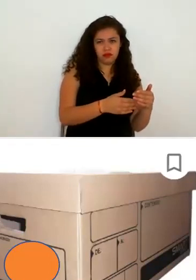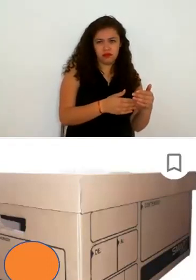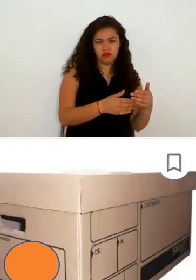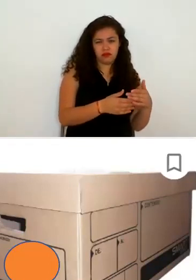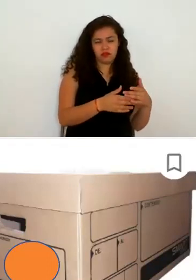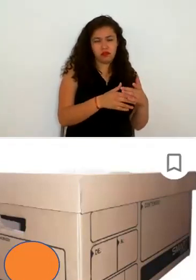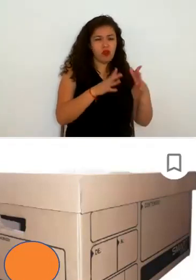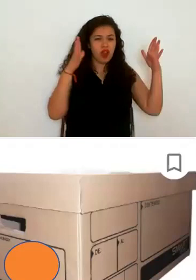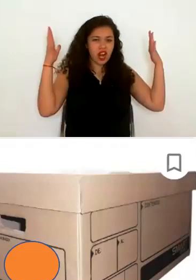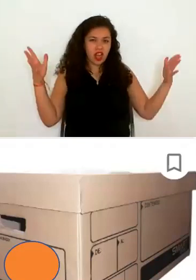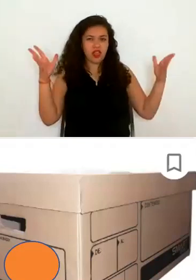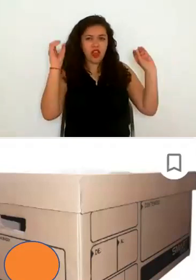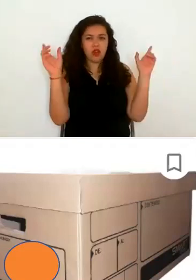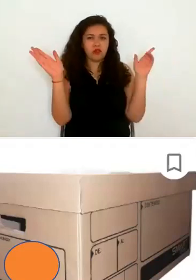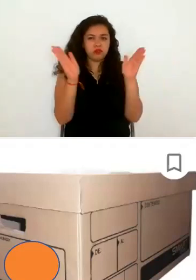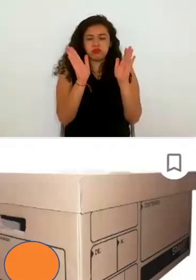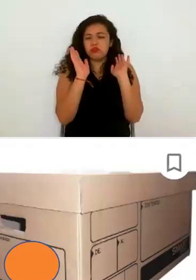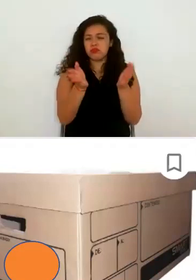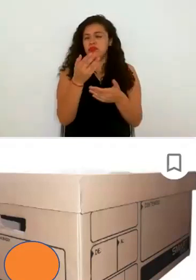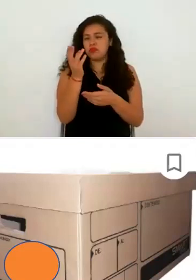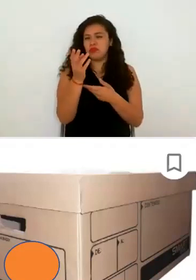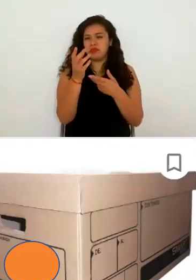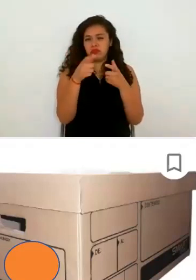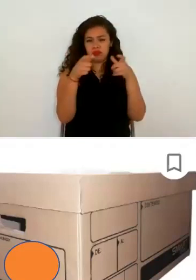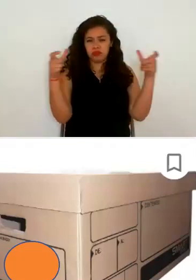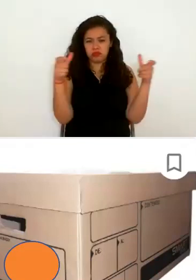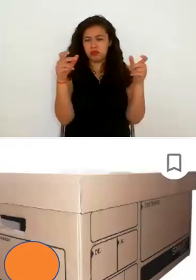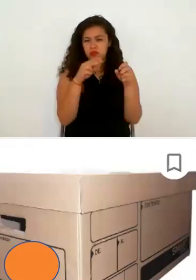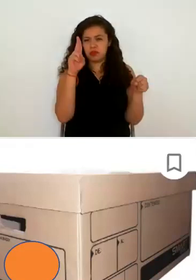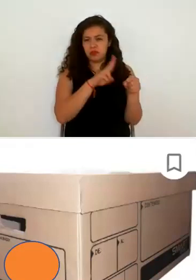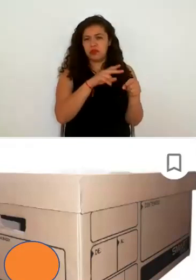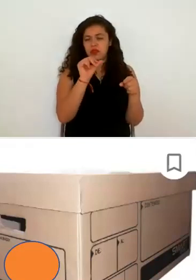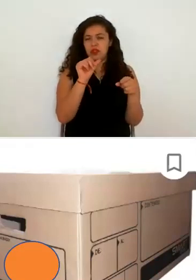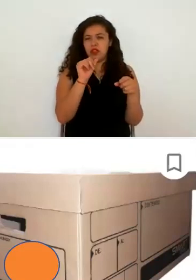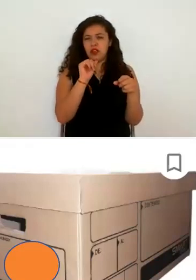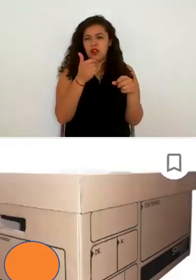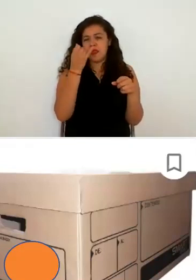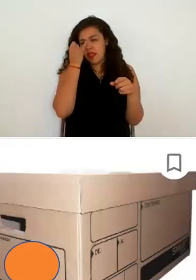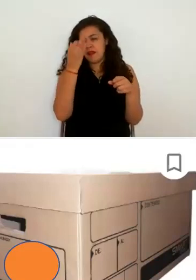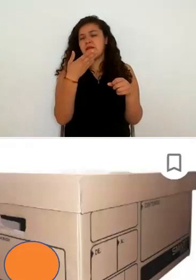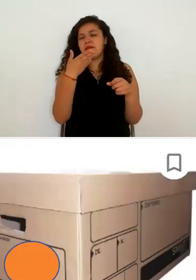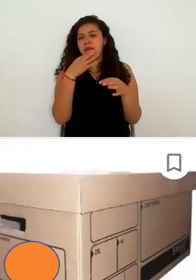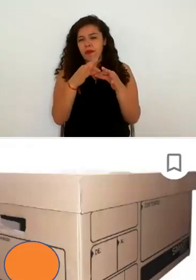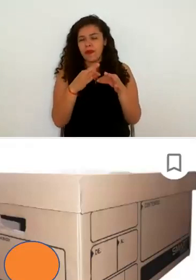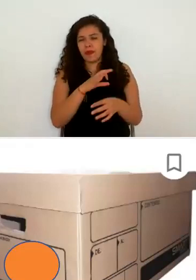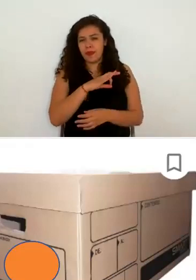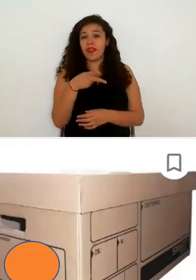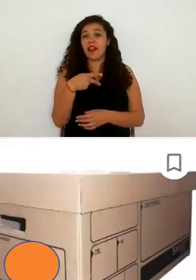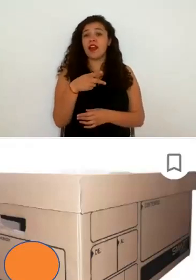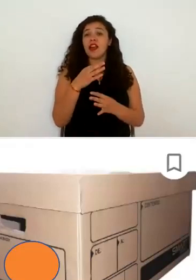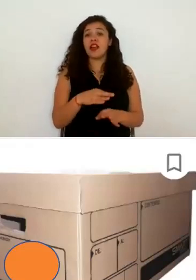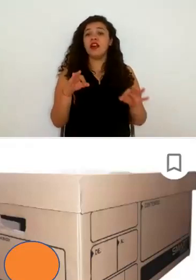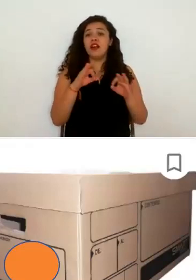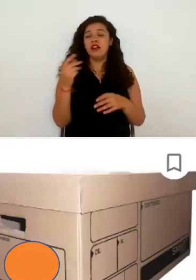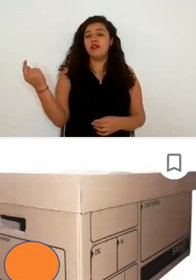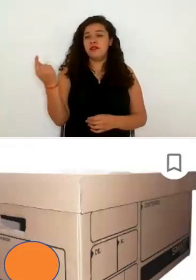carta y cualquiera les decía son las ideales. Pero lo importante es